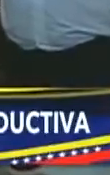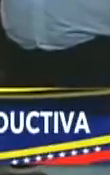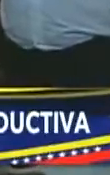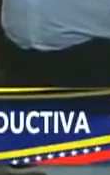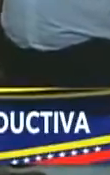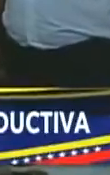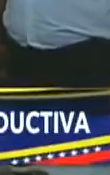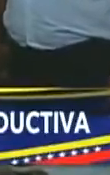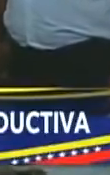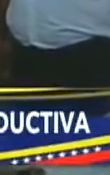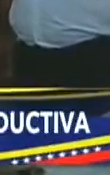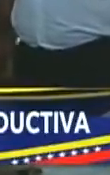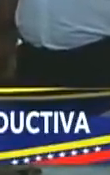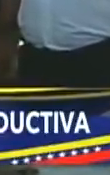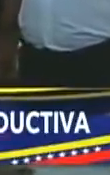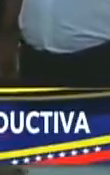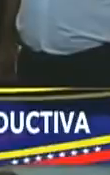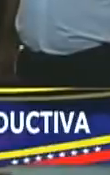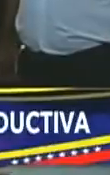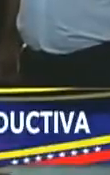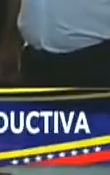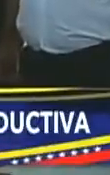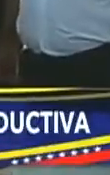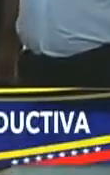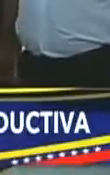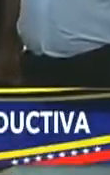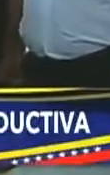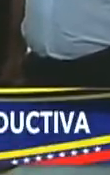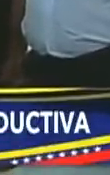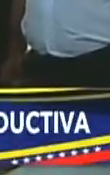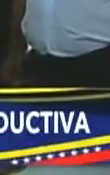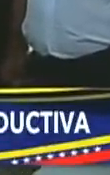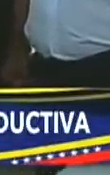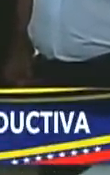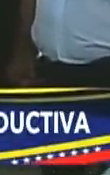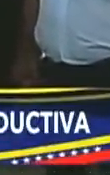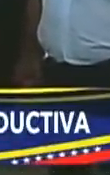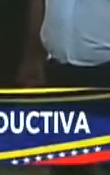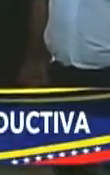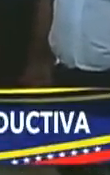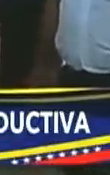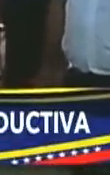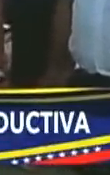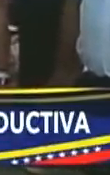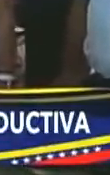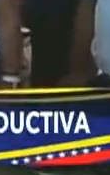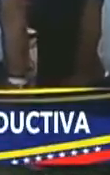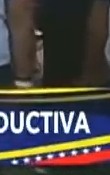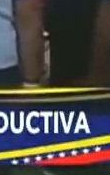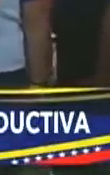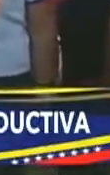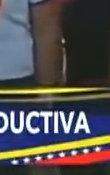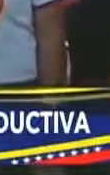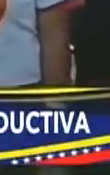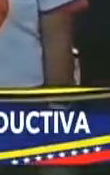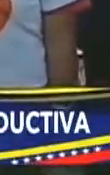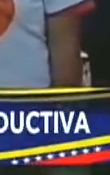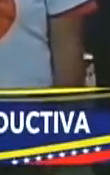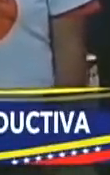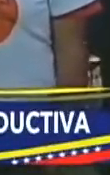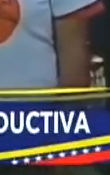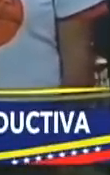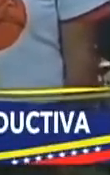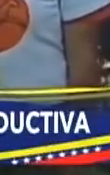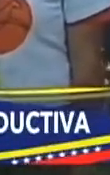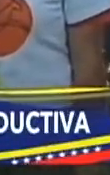venezolano, para producir todo el alimento, todo. La carne, la leche, producir todo aquí